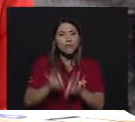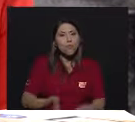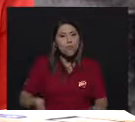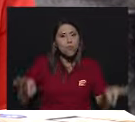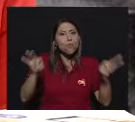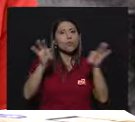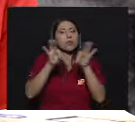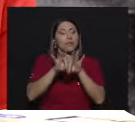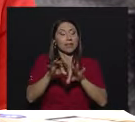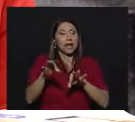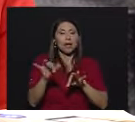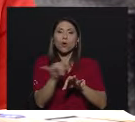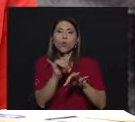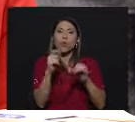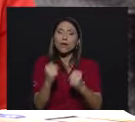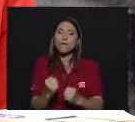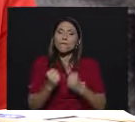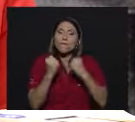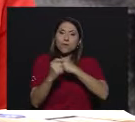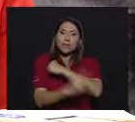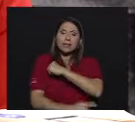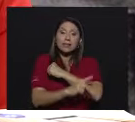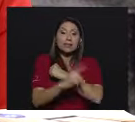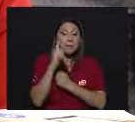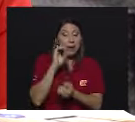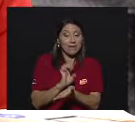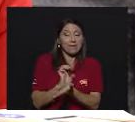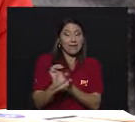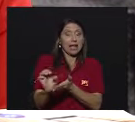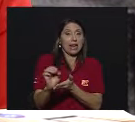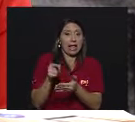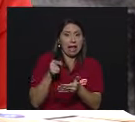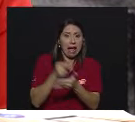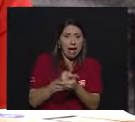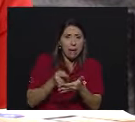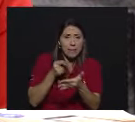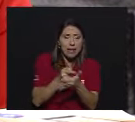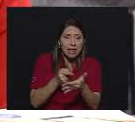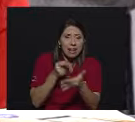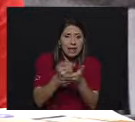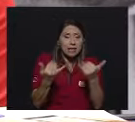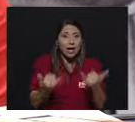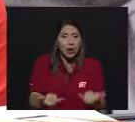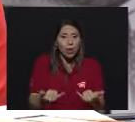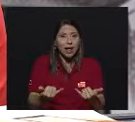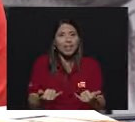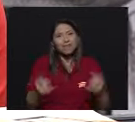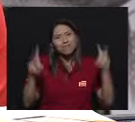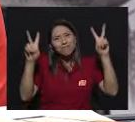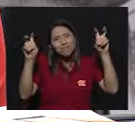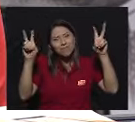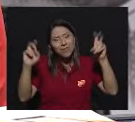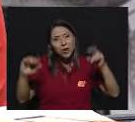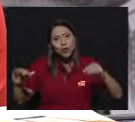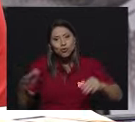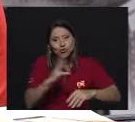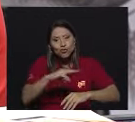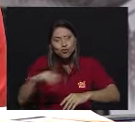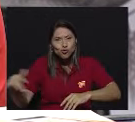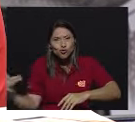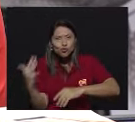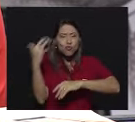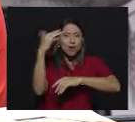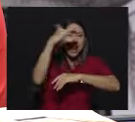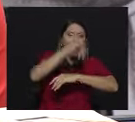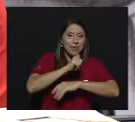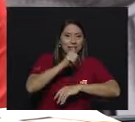justamente para combatir estas amenazas que hoy estamos viviendo como país. O sea, tenemos un tsunami de droga que nos